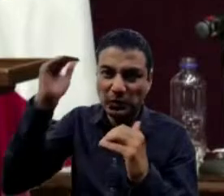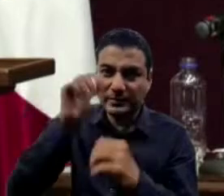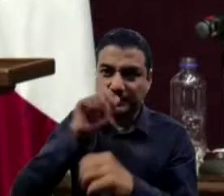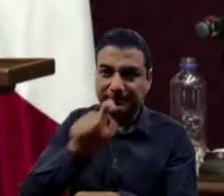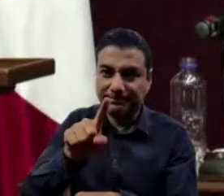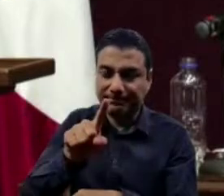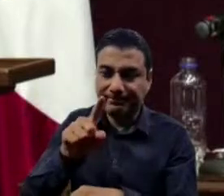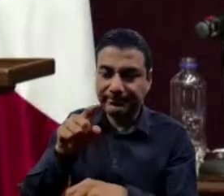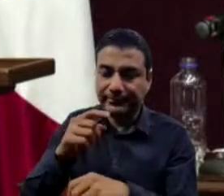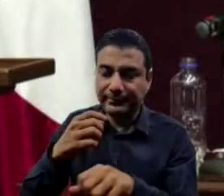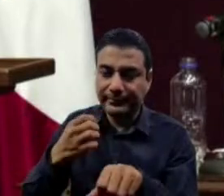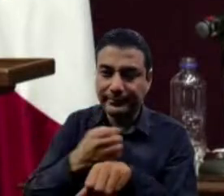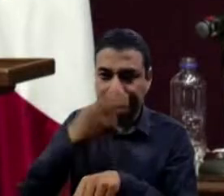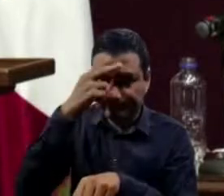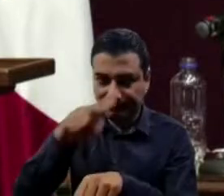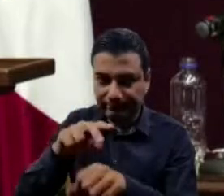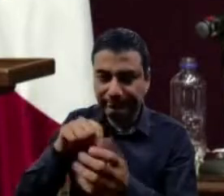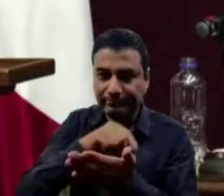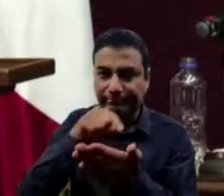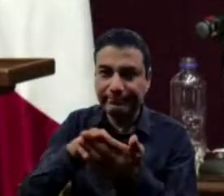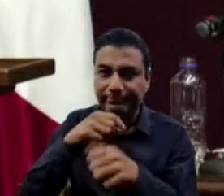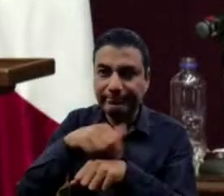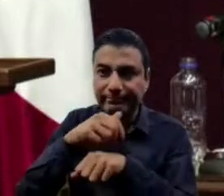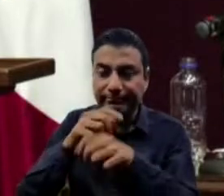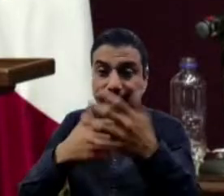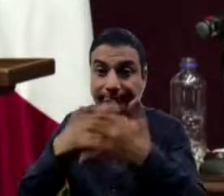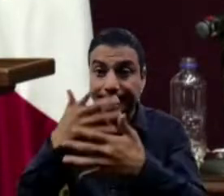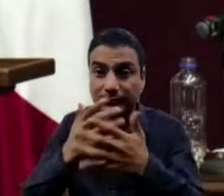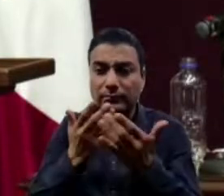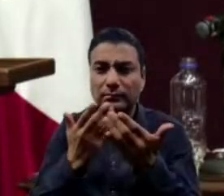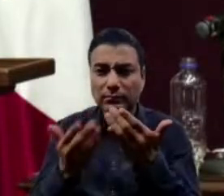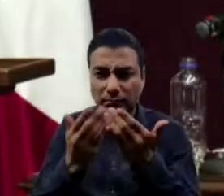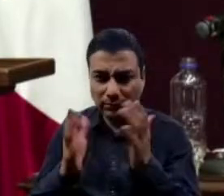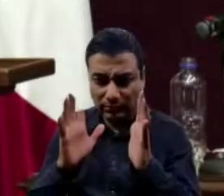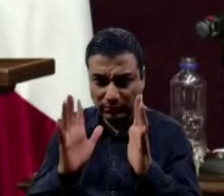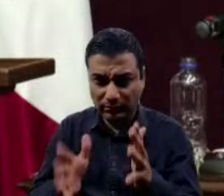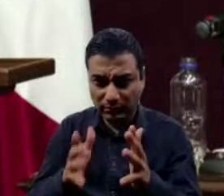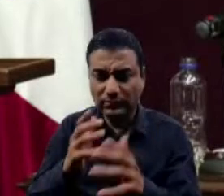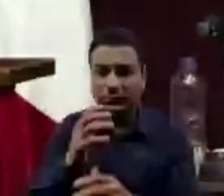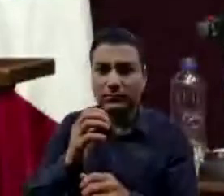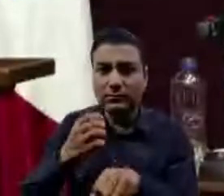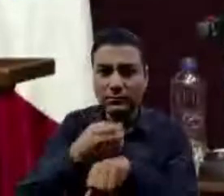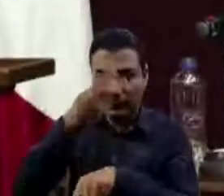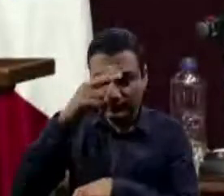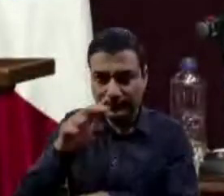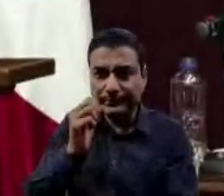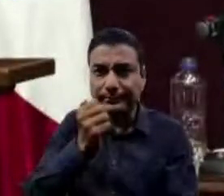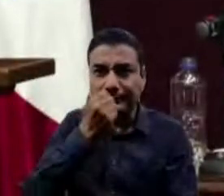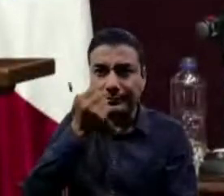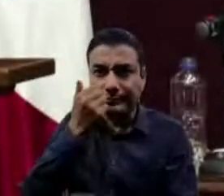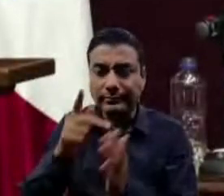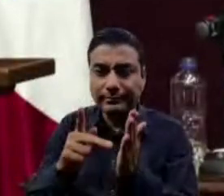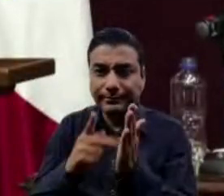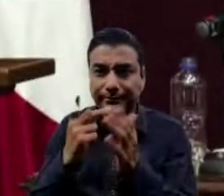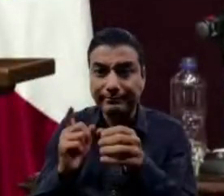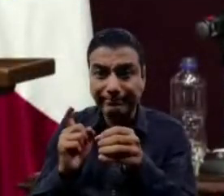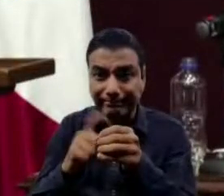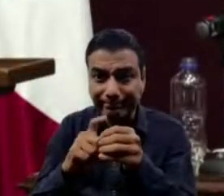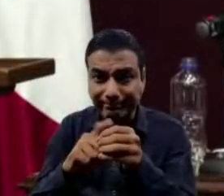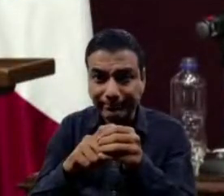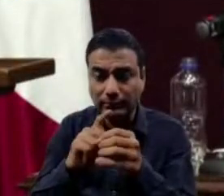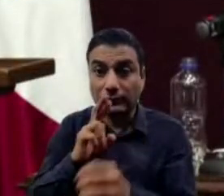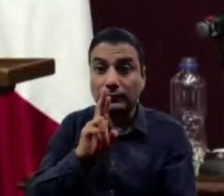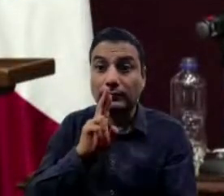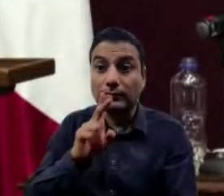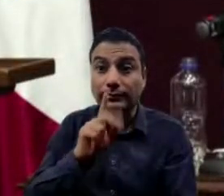nuestro estado existe una recuperación paulatina de estudiantes, lo cierto es que con o sin crisis financiera, contingencia